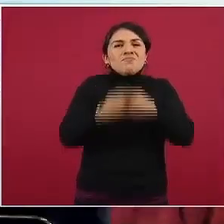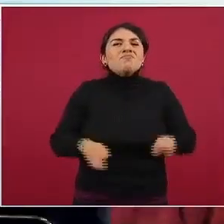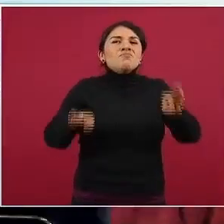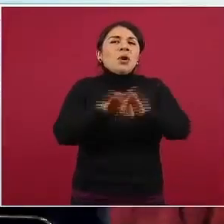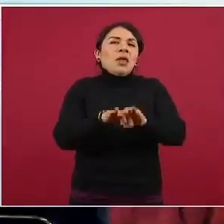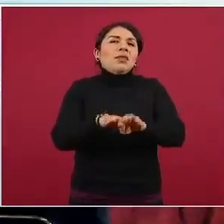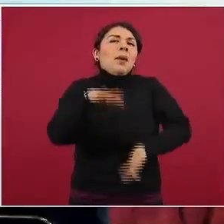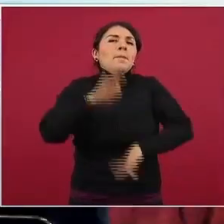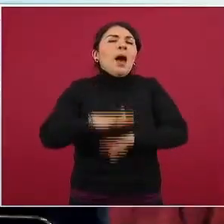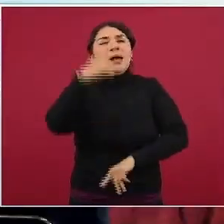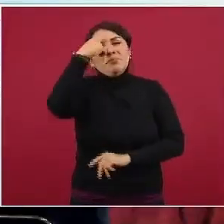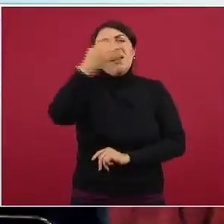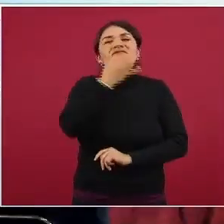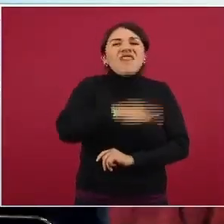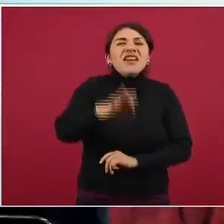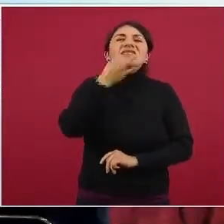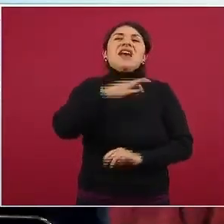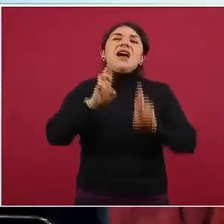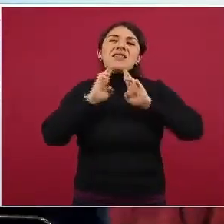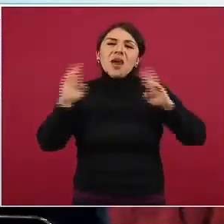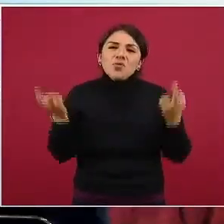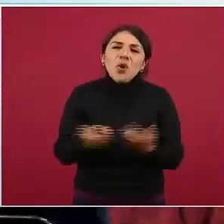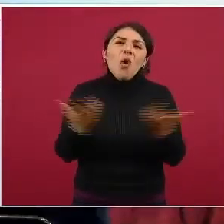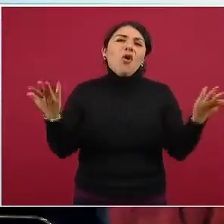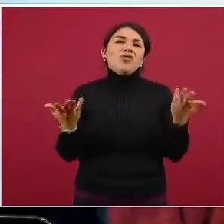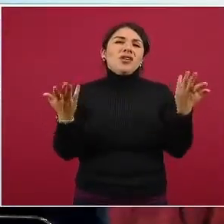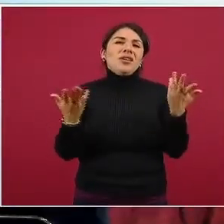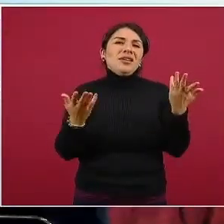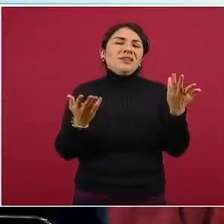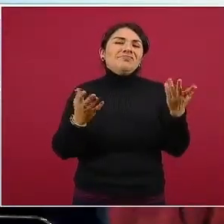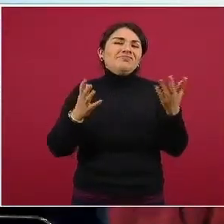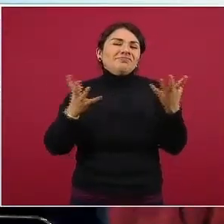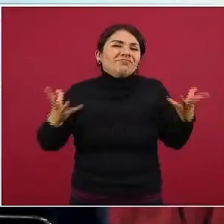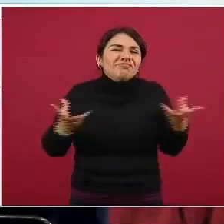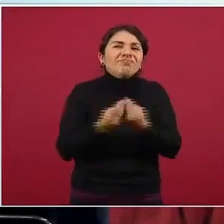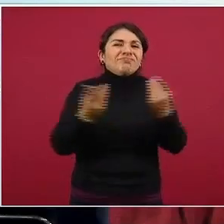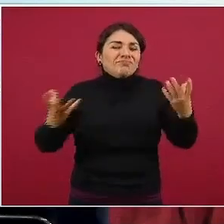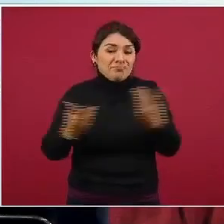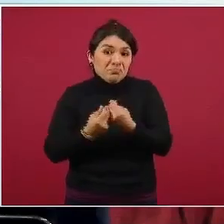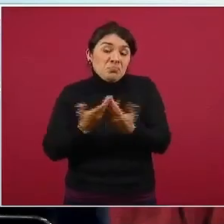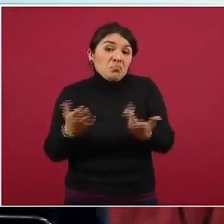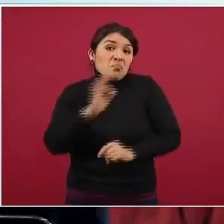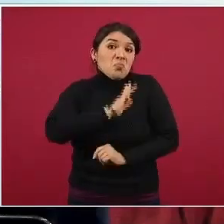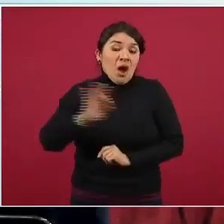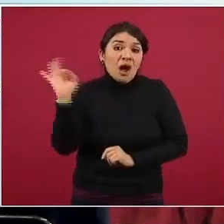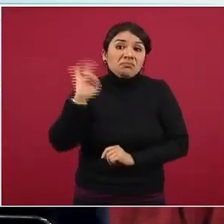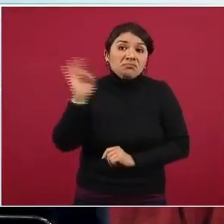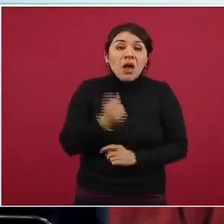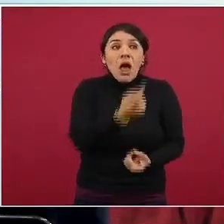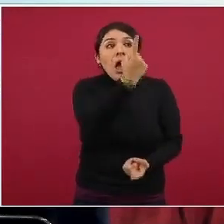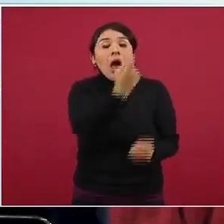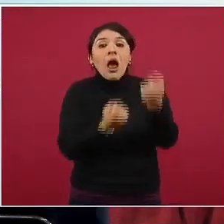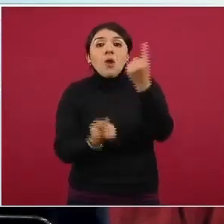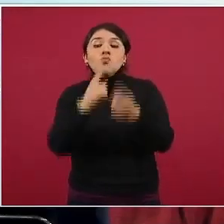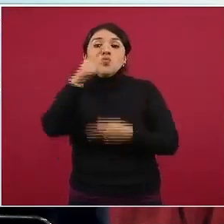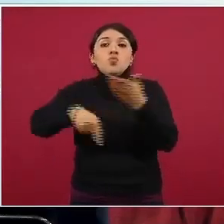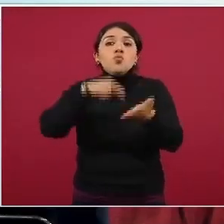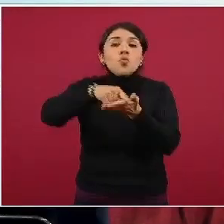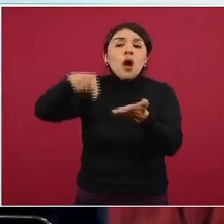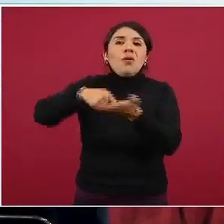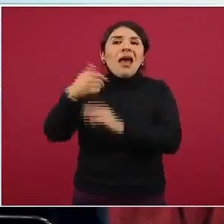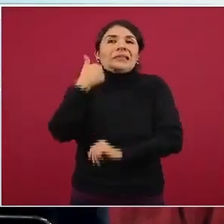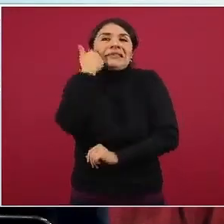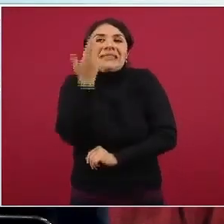importantes también de festividades, de reuniones en las que es probable que en ciertas regiones haya siempre